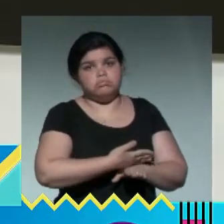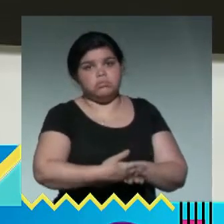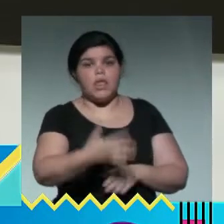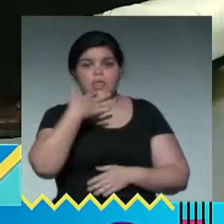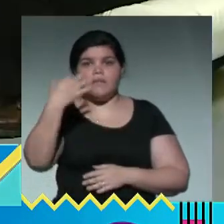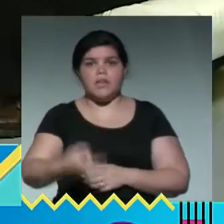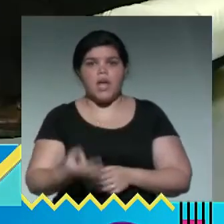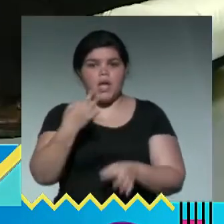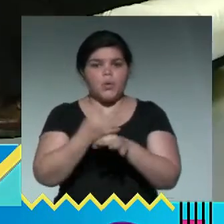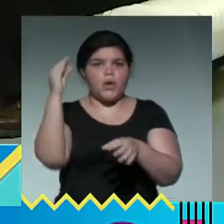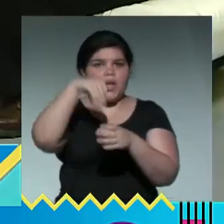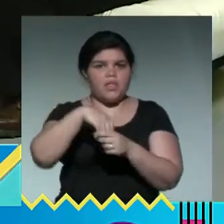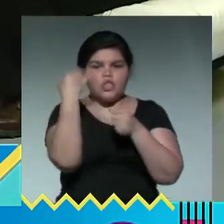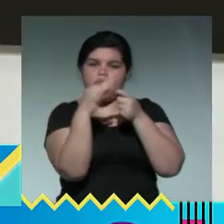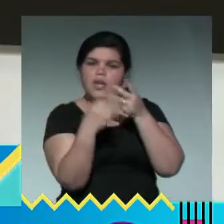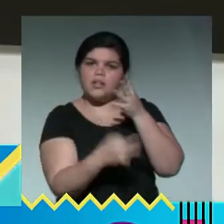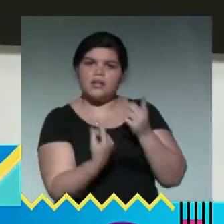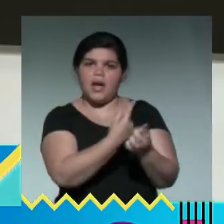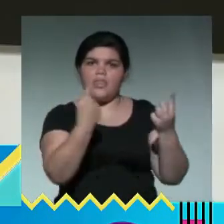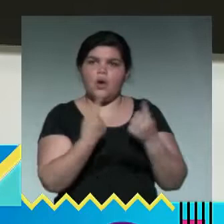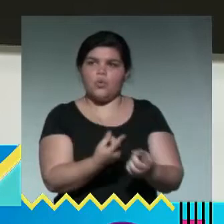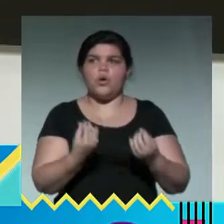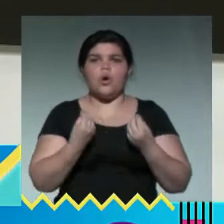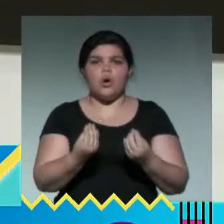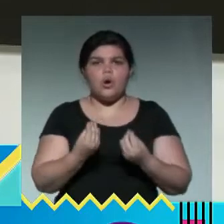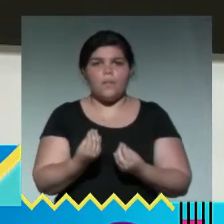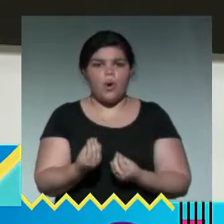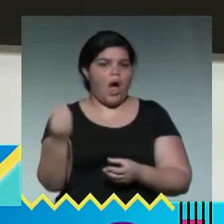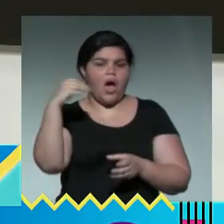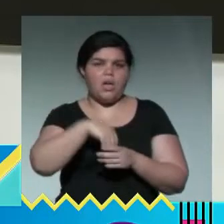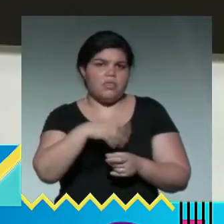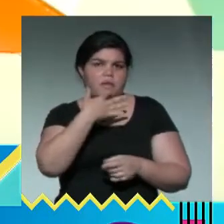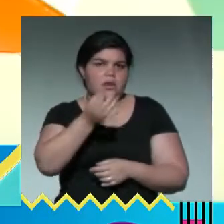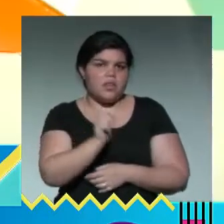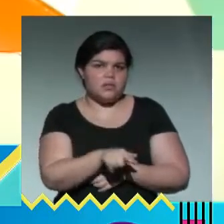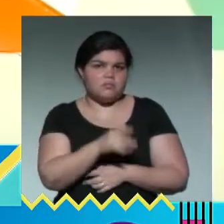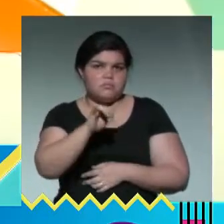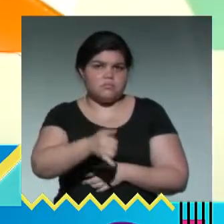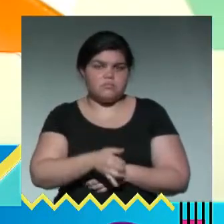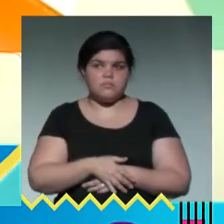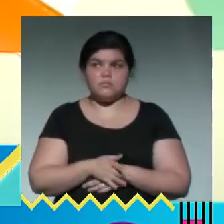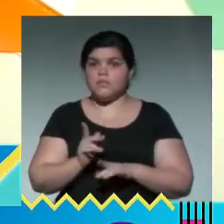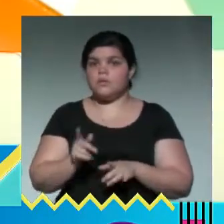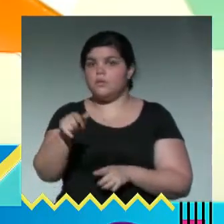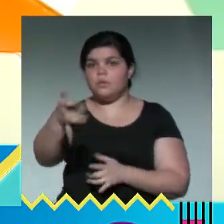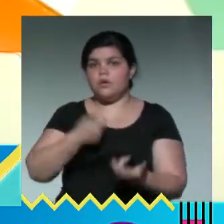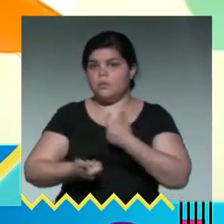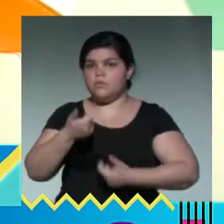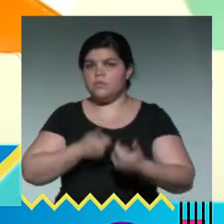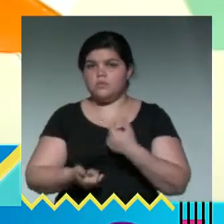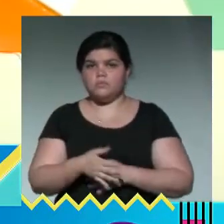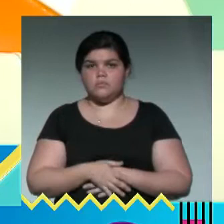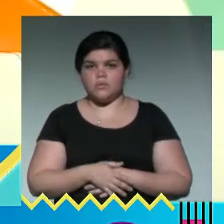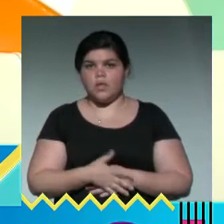una escuela, ¿sí? Para un examen. Sí. ¿Cómo se puede hacer para entender que eso es parte de la realidad? Yo creo que lo que dijo Gabriela es la palabra clave.